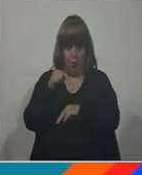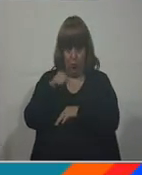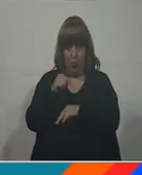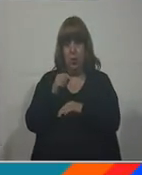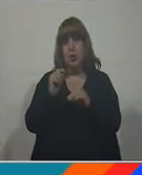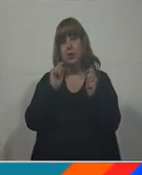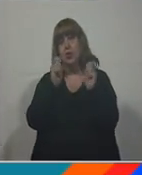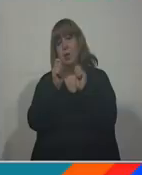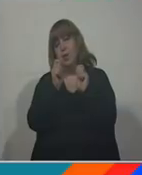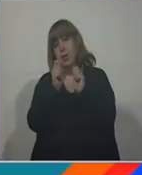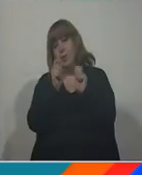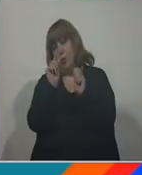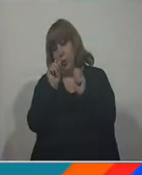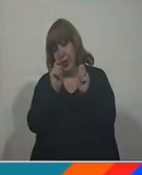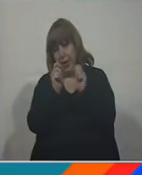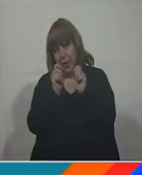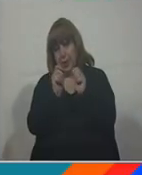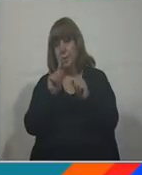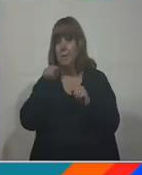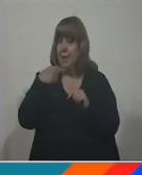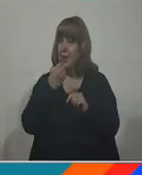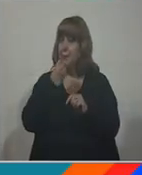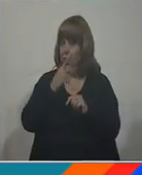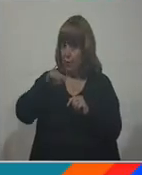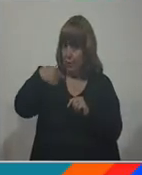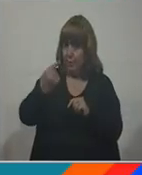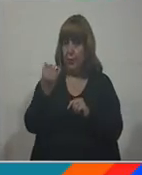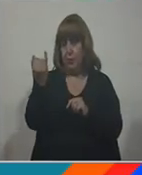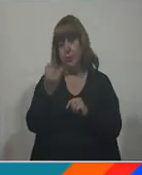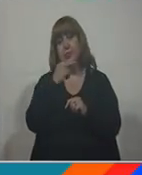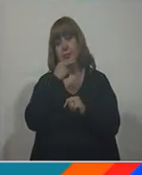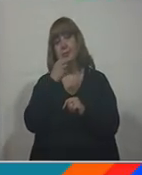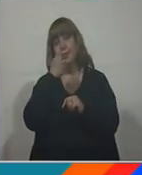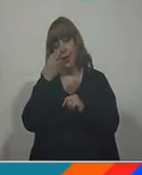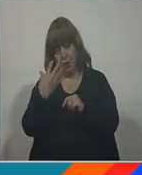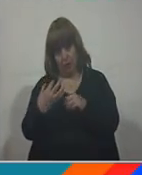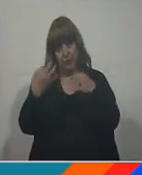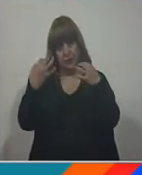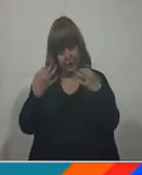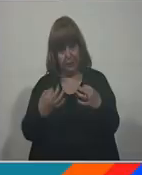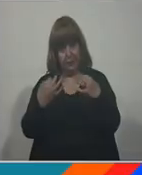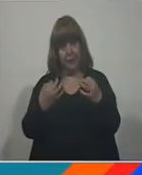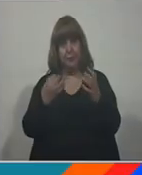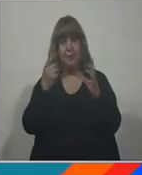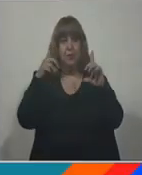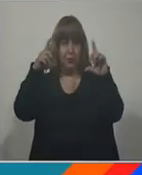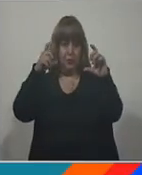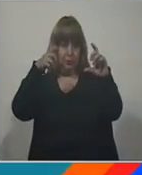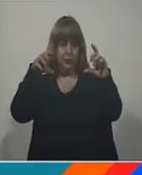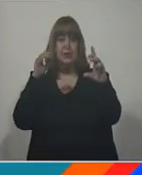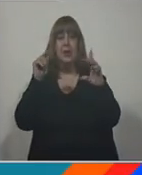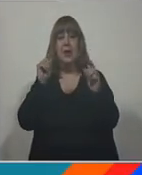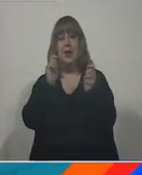poco cambio de temperatura, mejora para el día de mañana, y son los días jueves y viernes los que, de acuerdo a este pronóstico, por lo menos